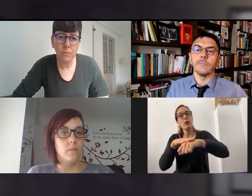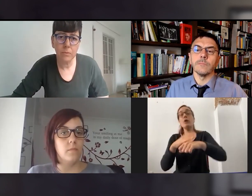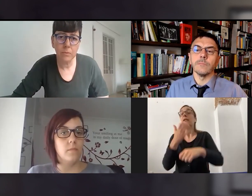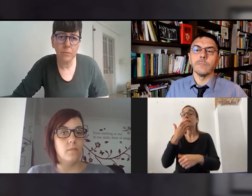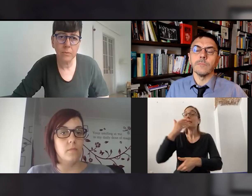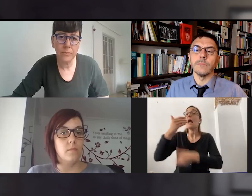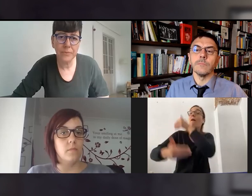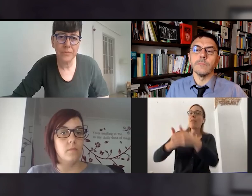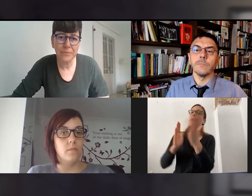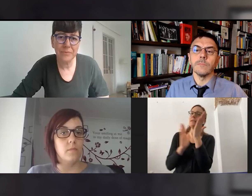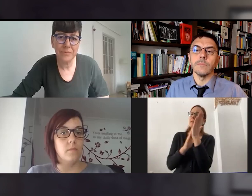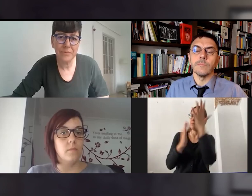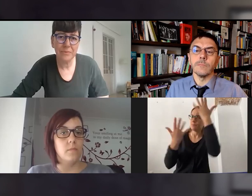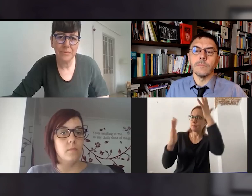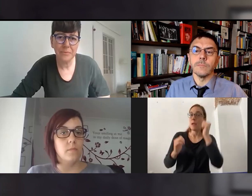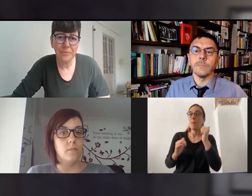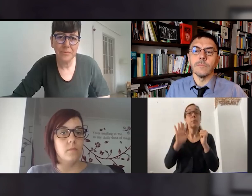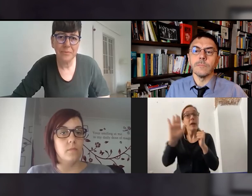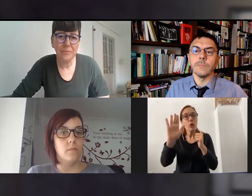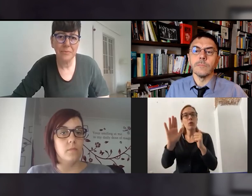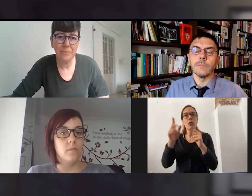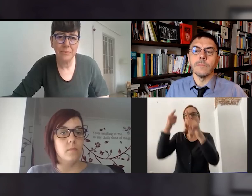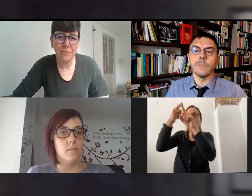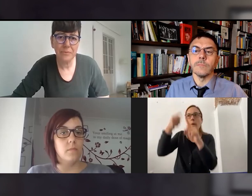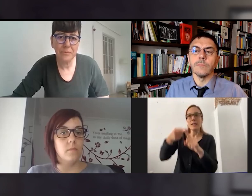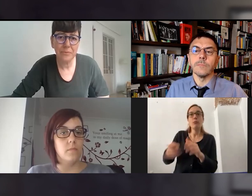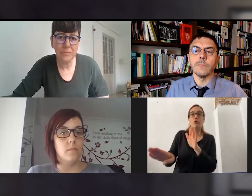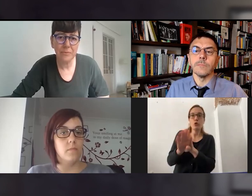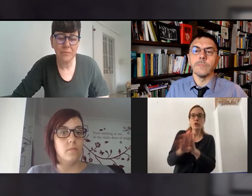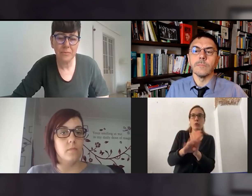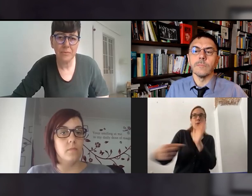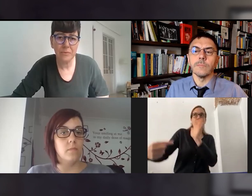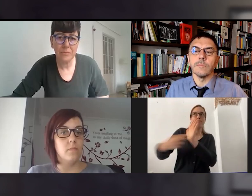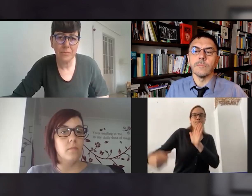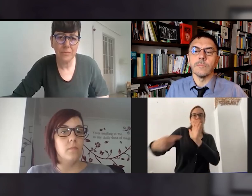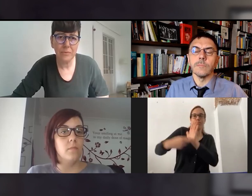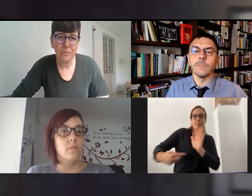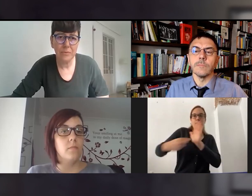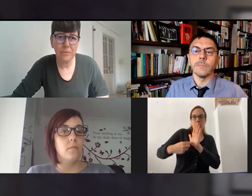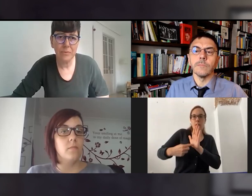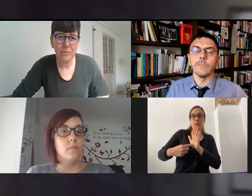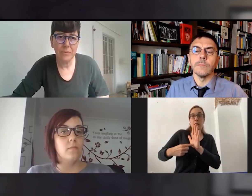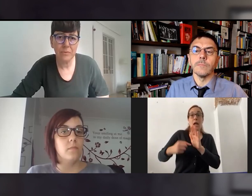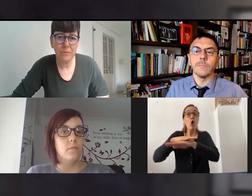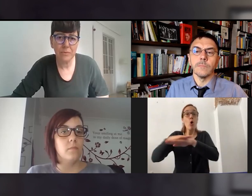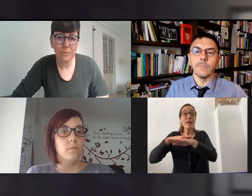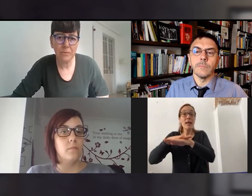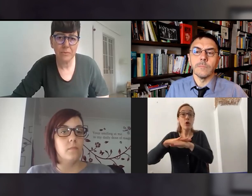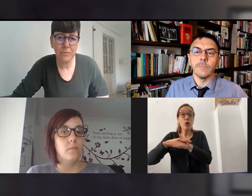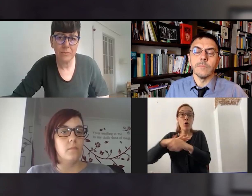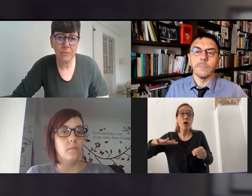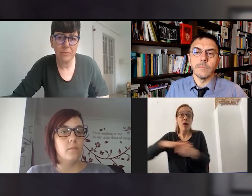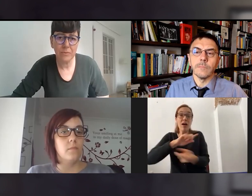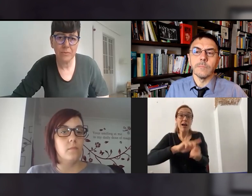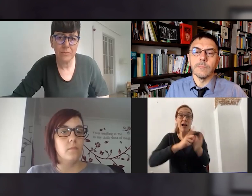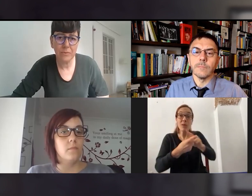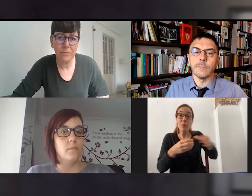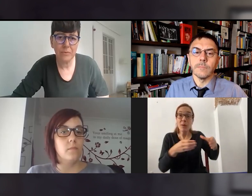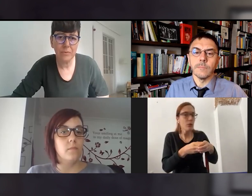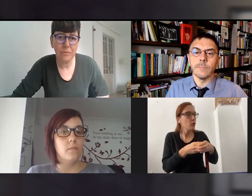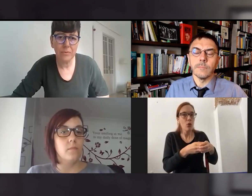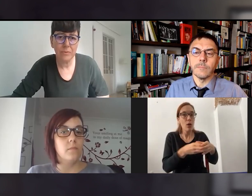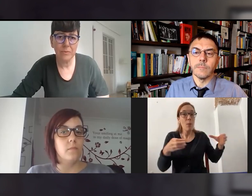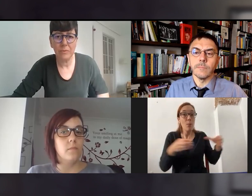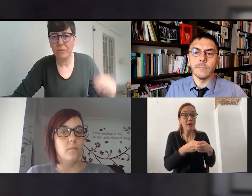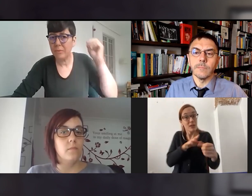la vez marcar los horizontes. Y hay una frase que me gusta siempre decir, que el gobierno no cambia al partido, sino que el partido cambia al gobierno. Y creo que ahí son